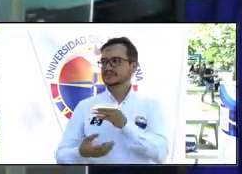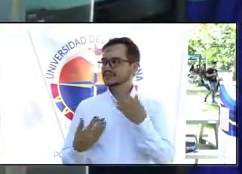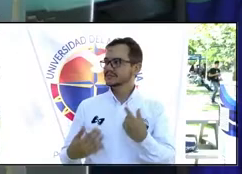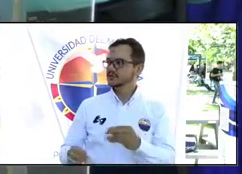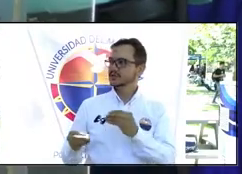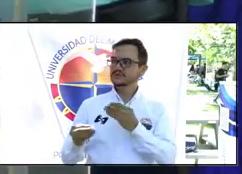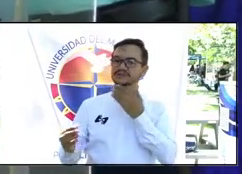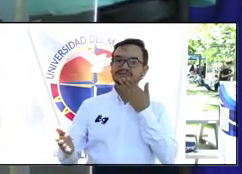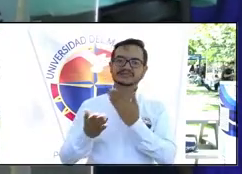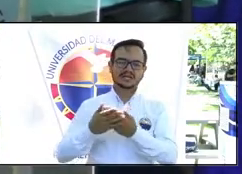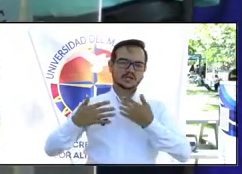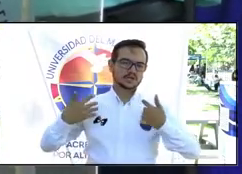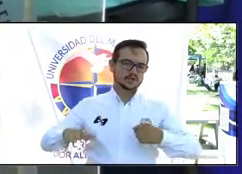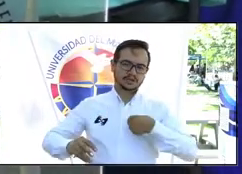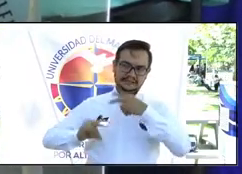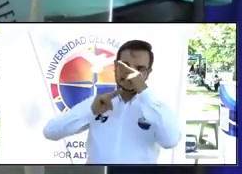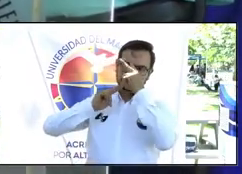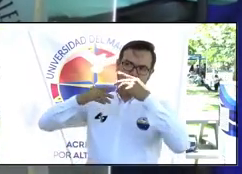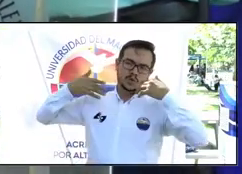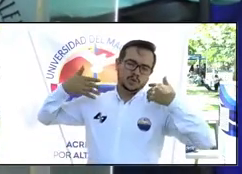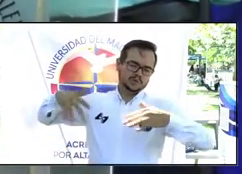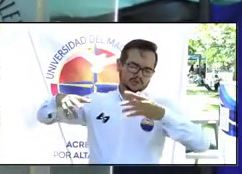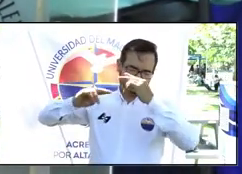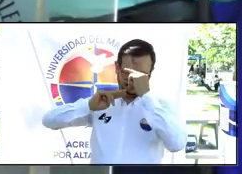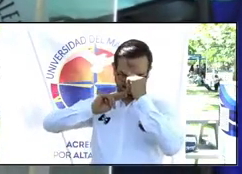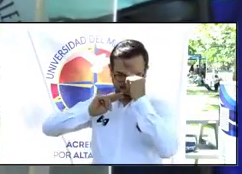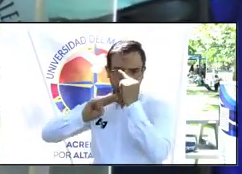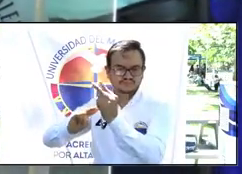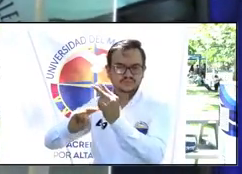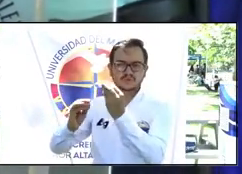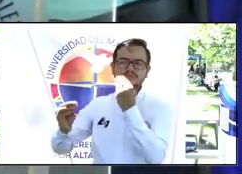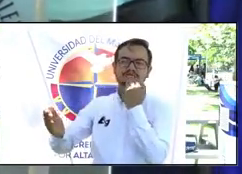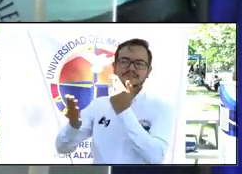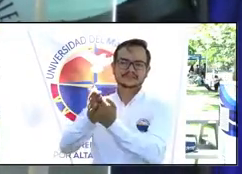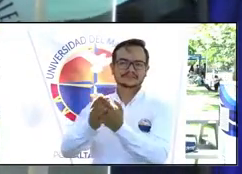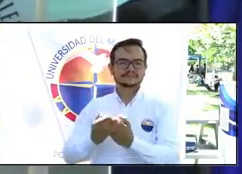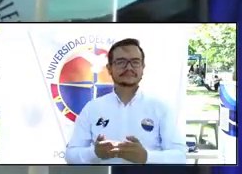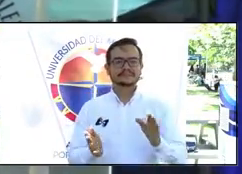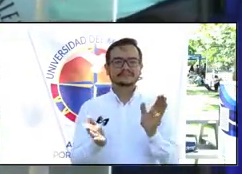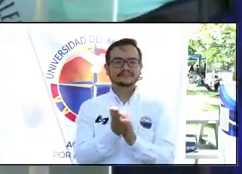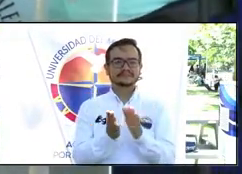de admiración por parte del cuerpo docente y de estudiantes. Muchas gracias.